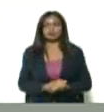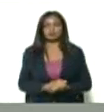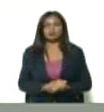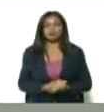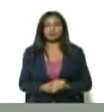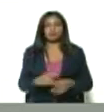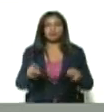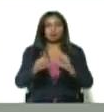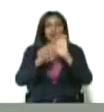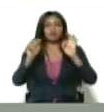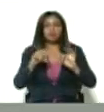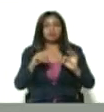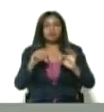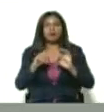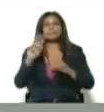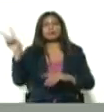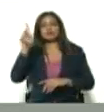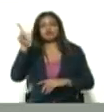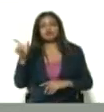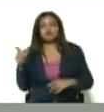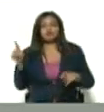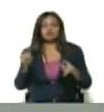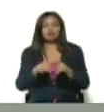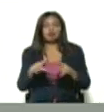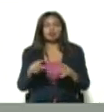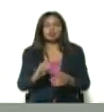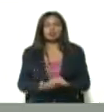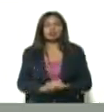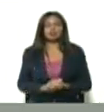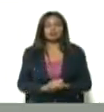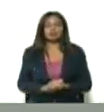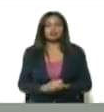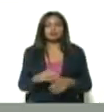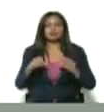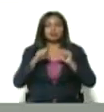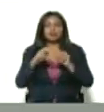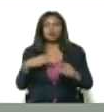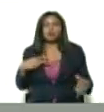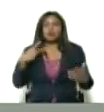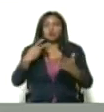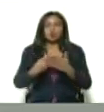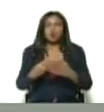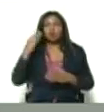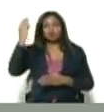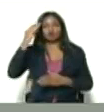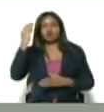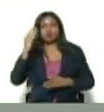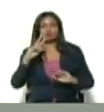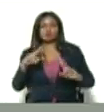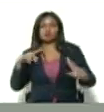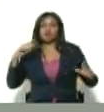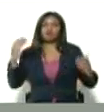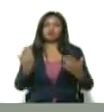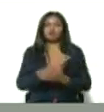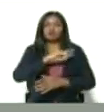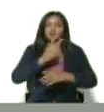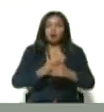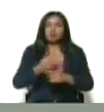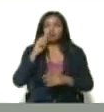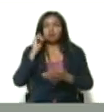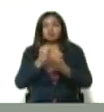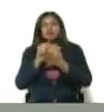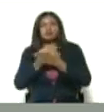decantando en el método venezolano de cuarentena disciplinada, voluntaria, consciente, radical, de